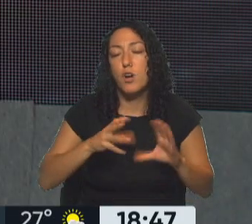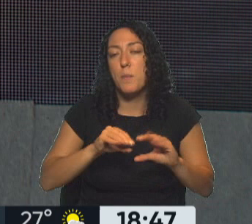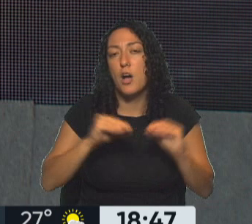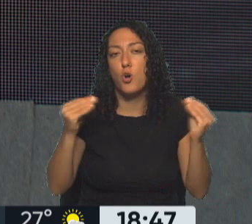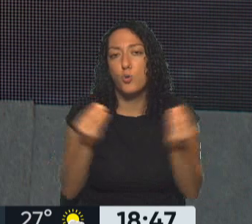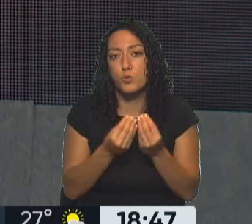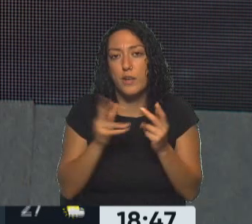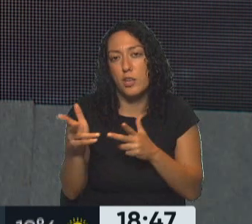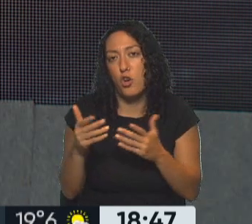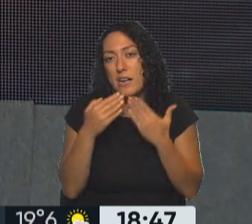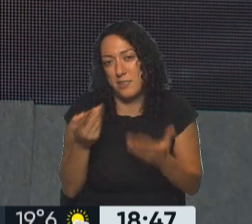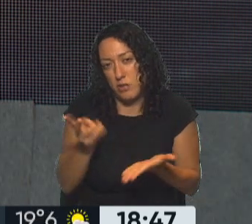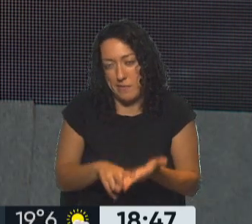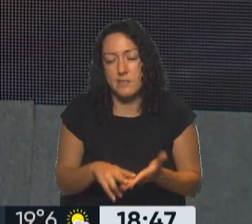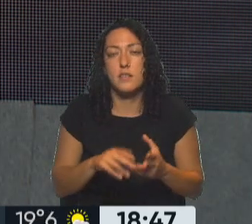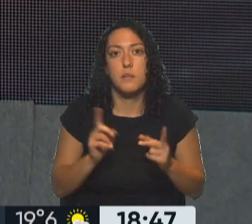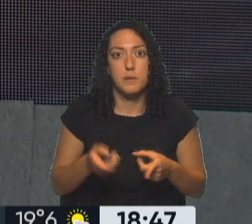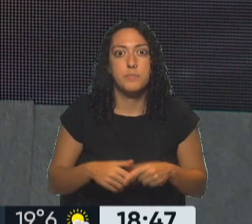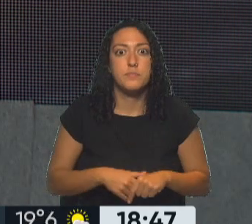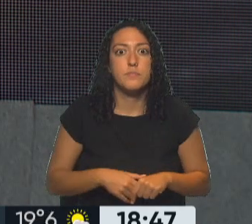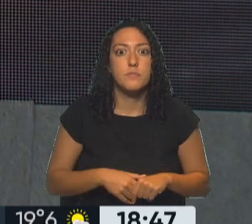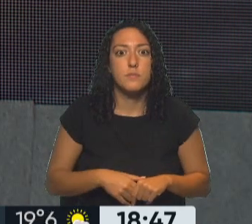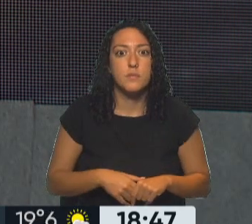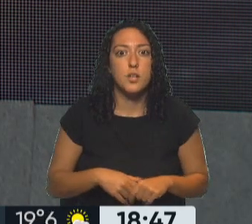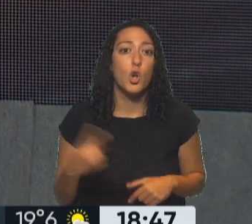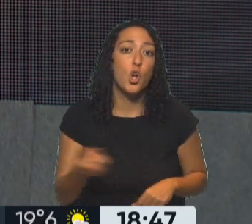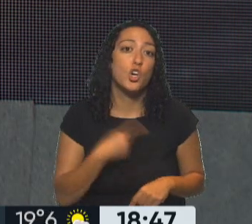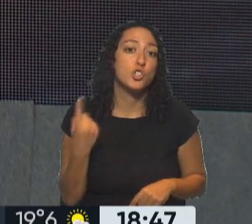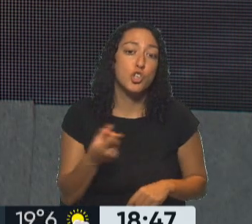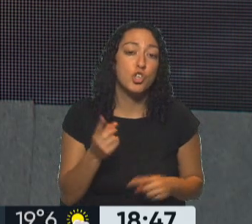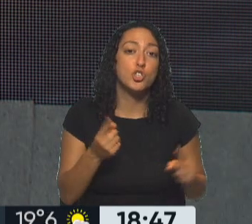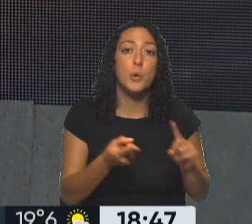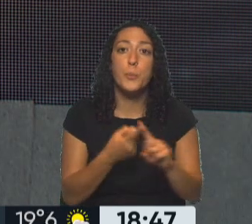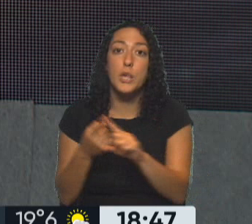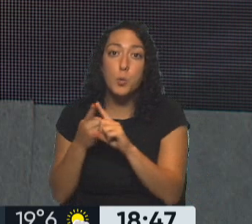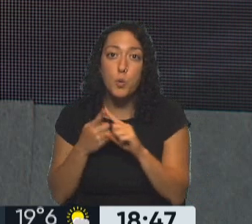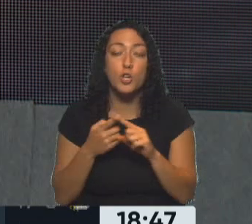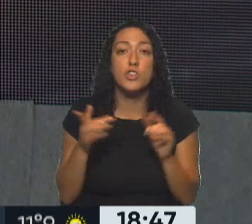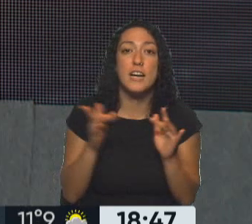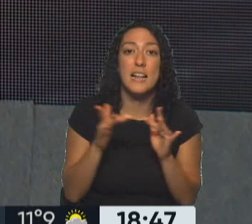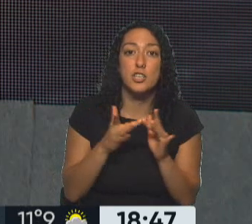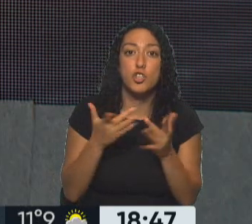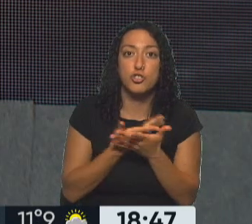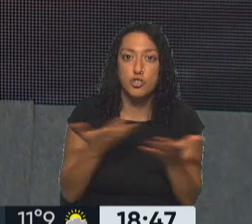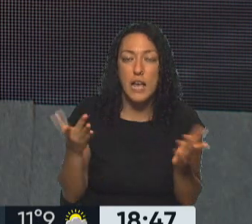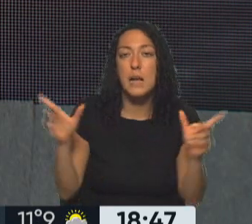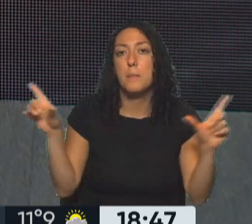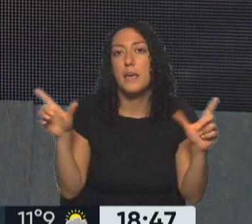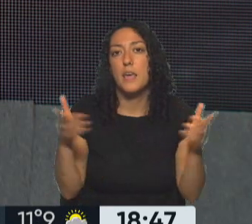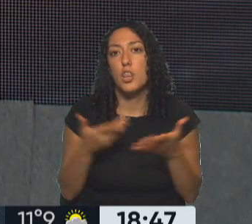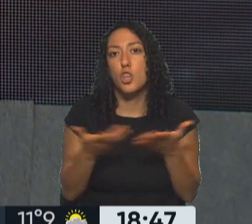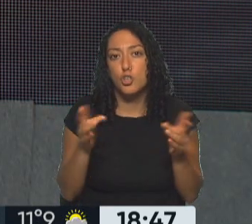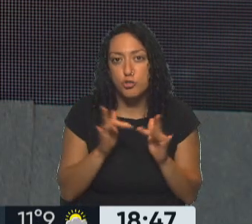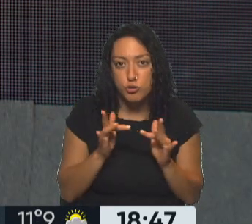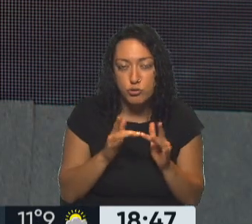nuevamente hay donde todos formamos parte que tiene que ver con los vínculos y las redes sociales y los medios de comunicación pero sobre todo